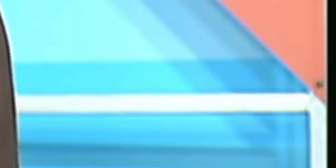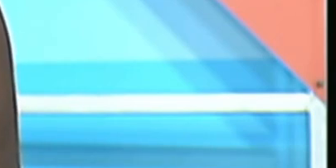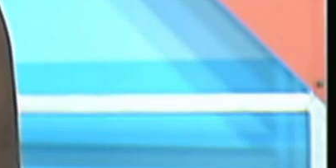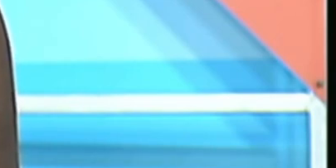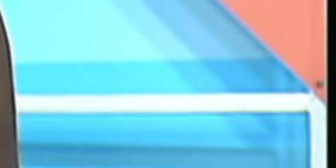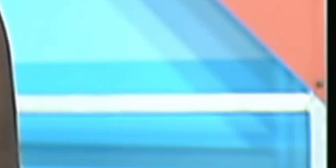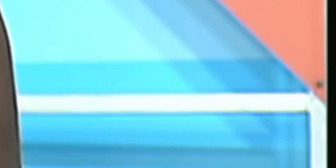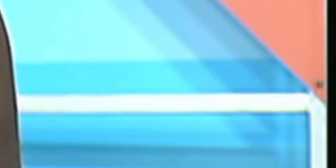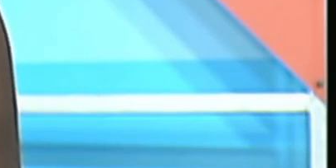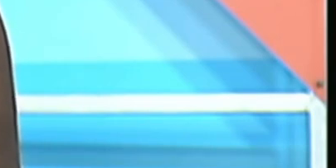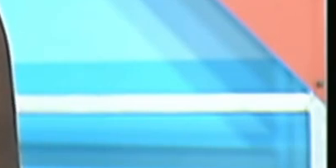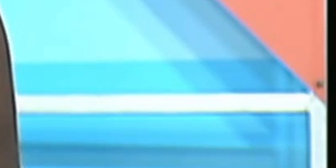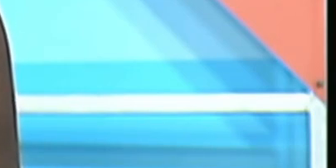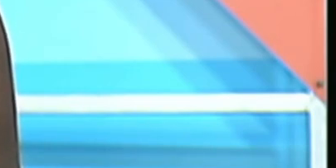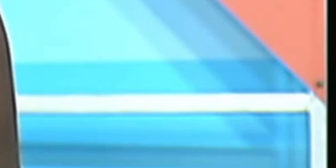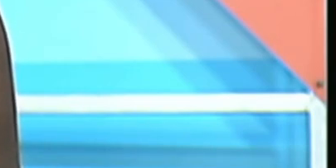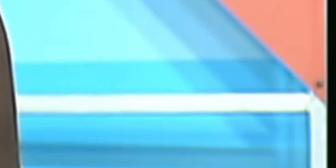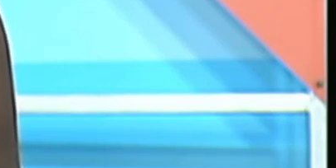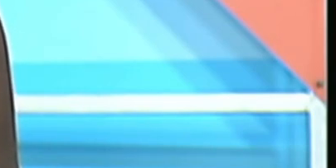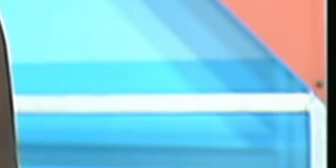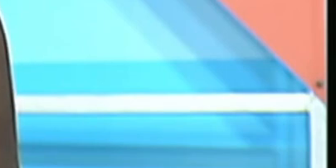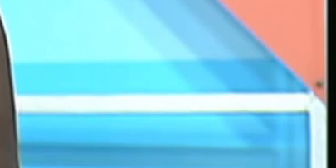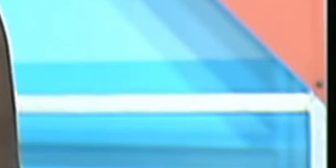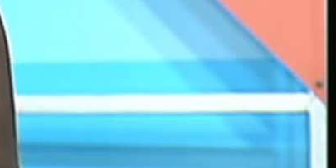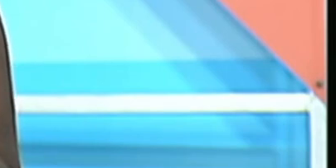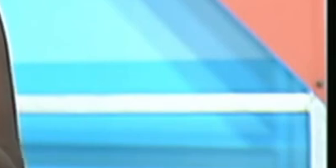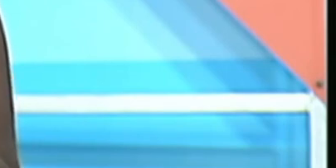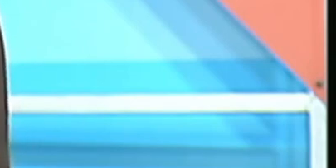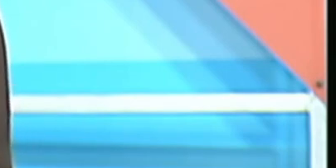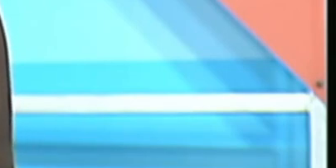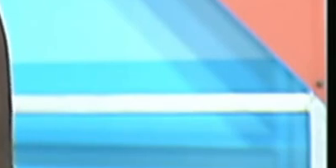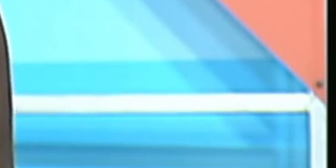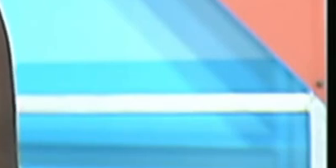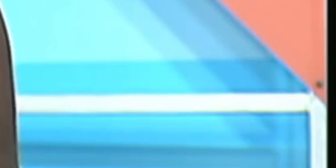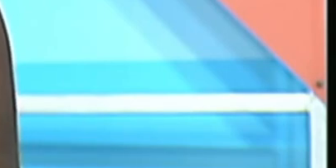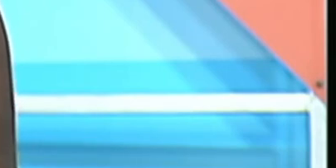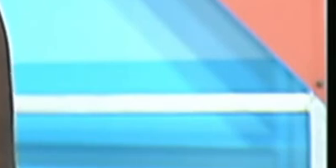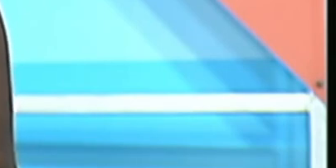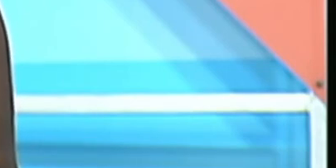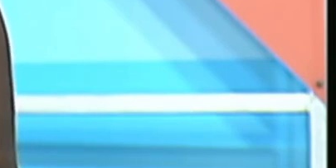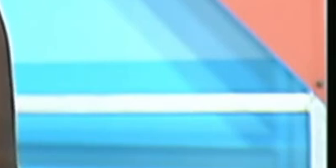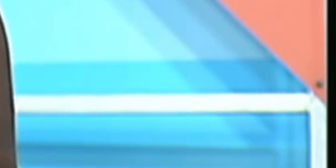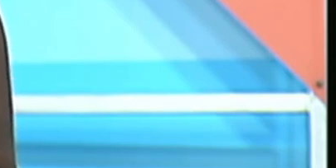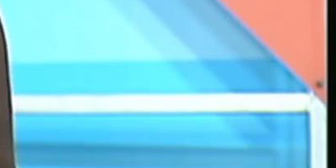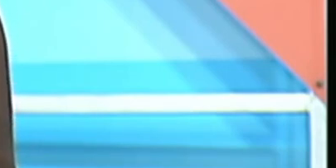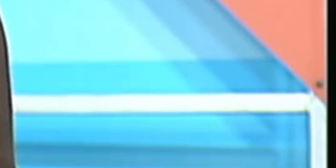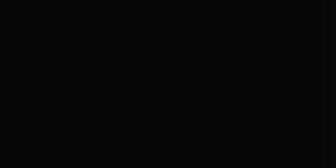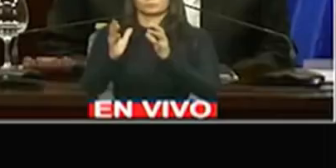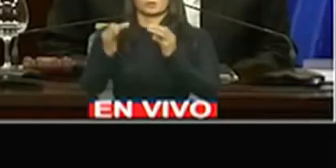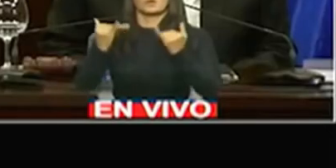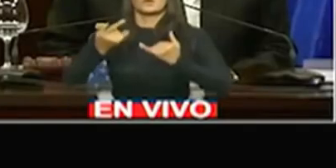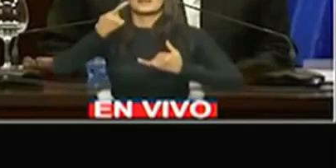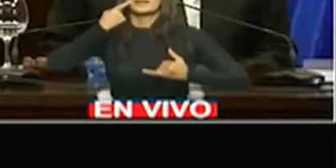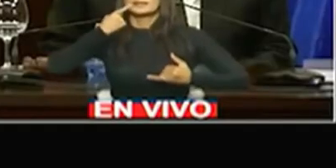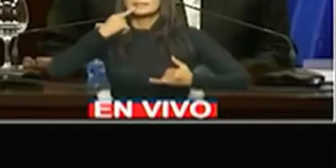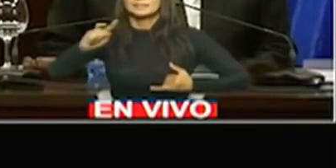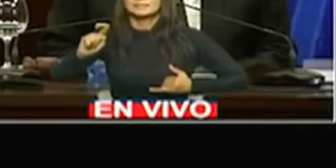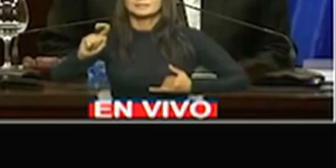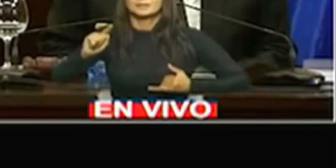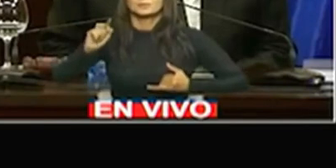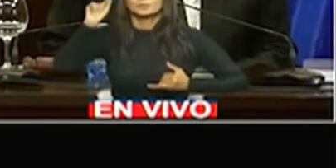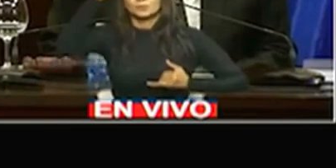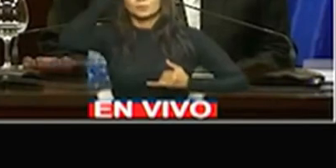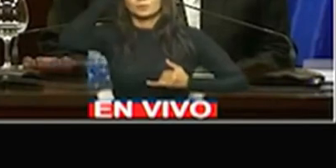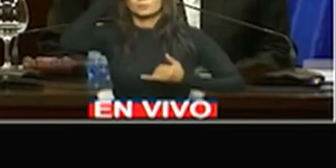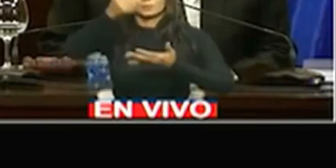también aumentar el tema de la tarjeta la doble, que es como ellos lo han denominado. El gobierno va a aumentar